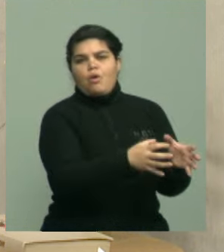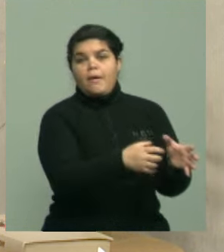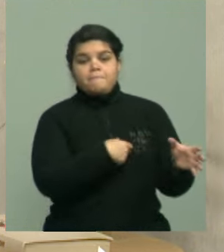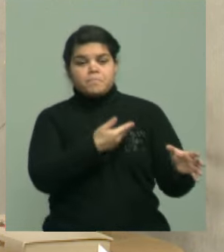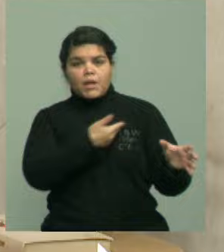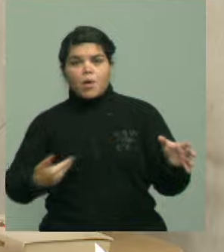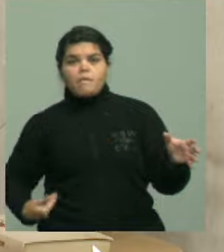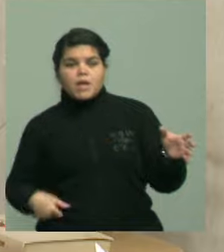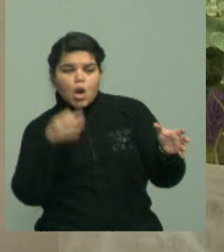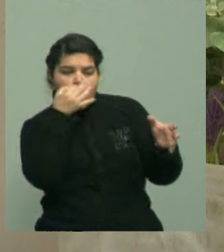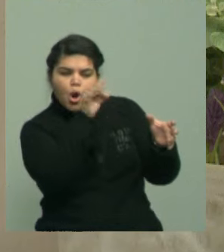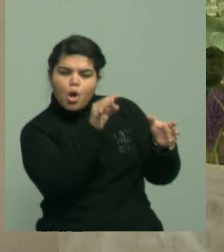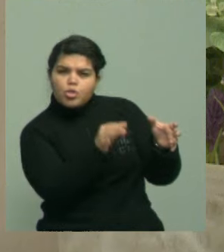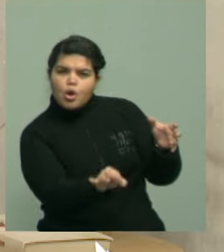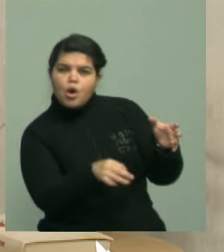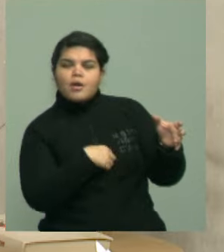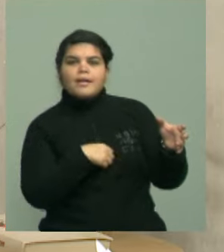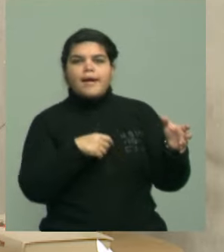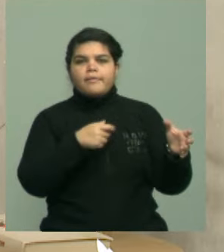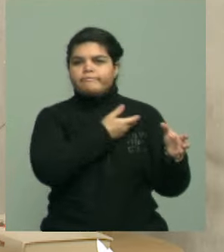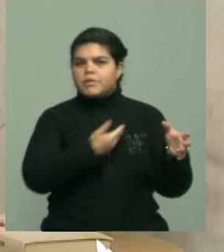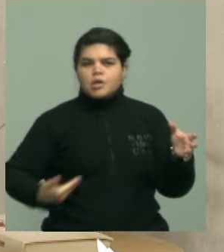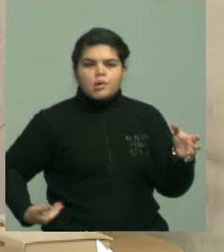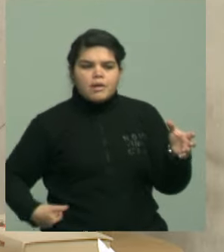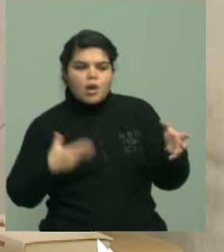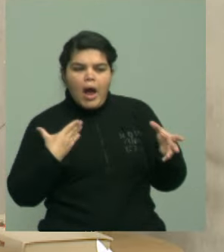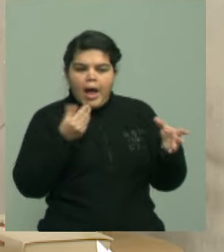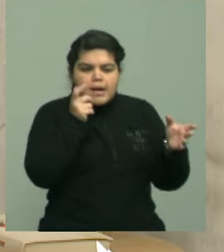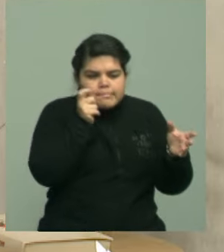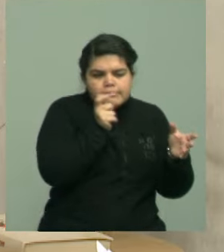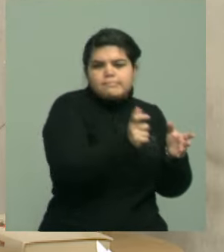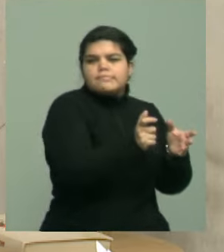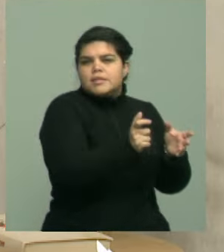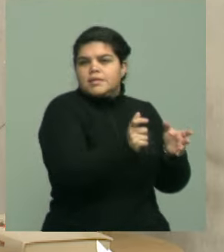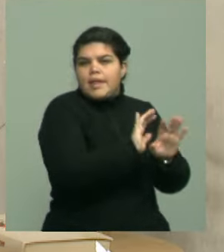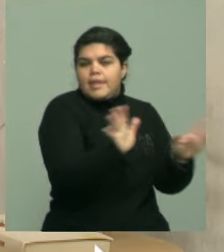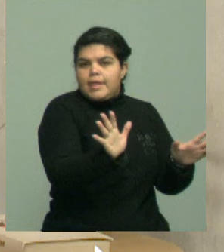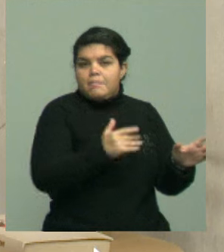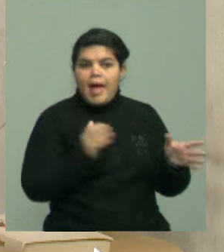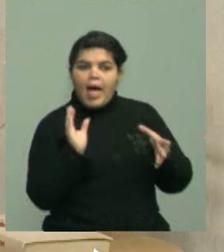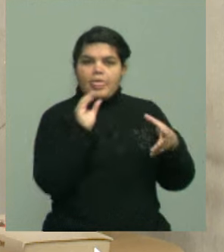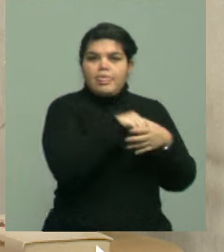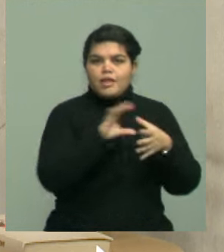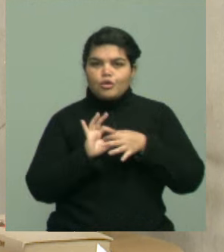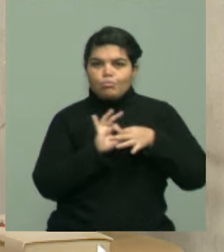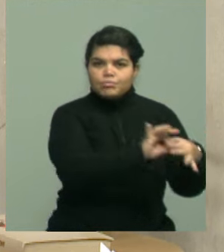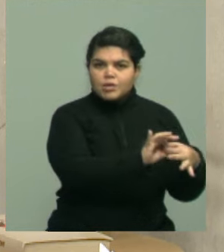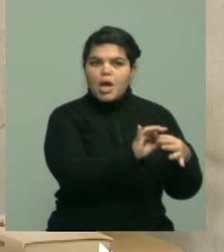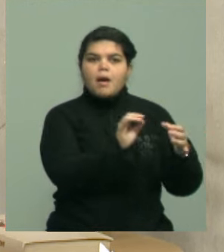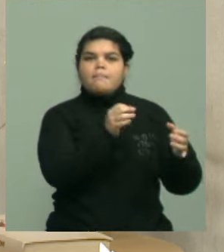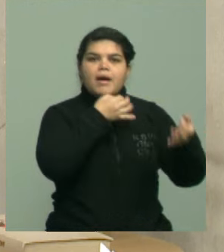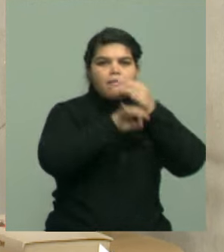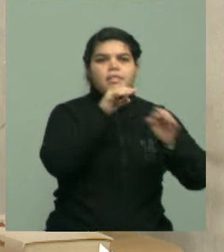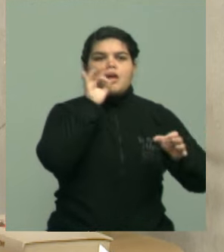y a regular, pero no a participar en el negocio. Uh-huh. Actualmente las condiciones han ido avanzando como para que